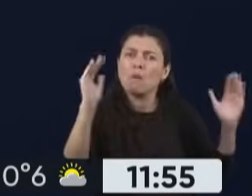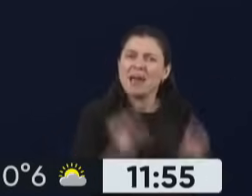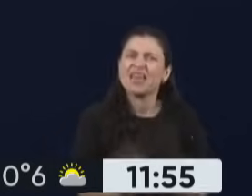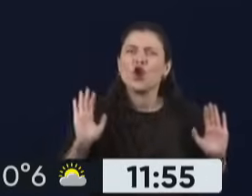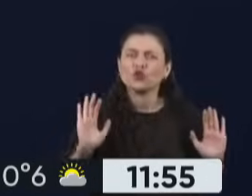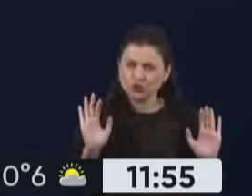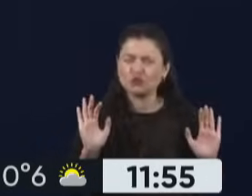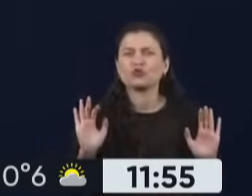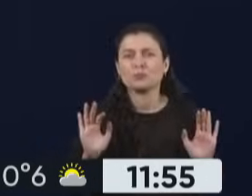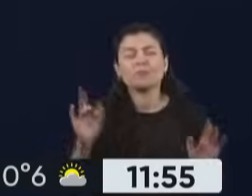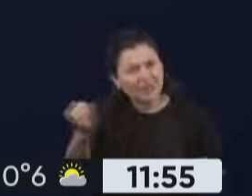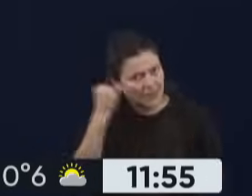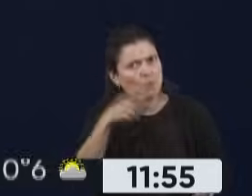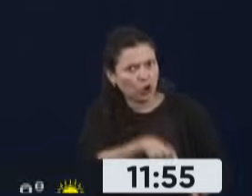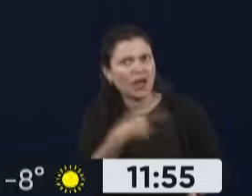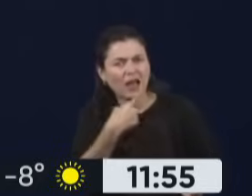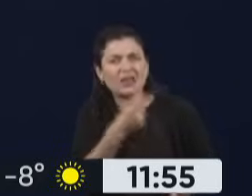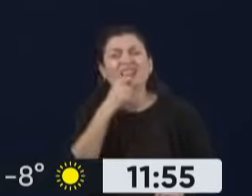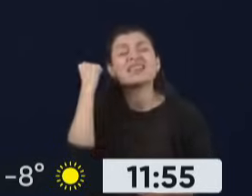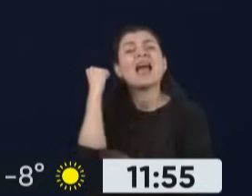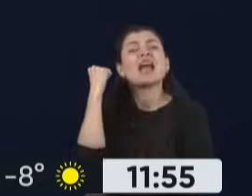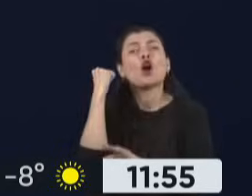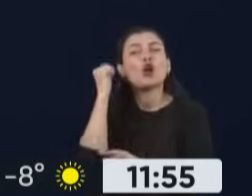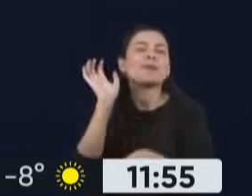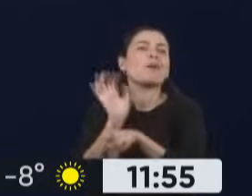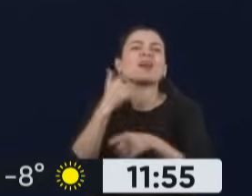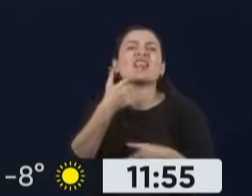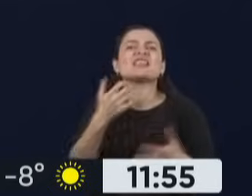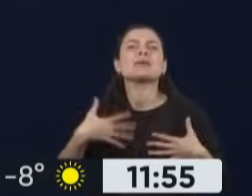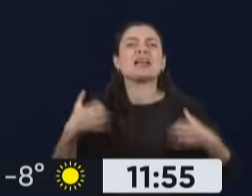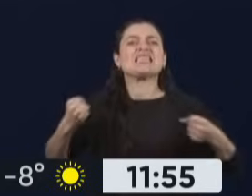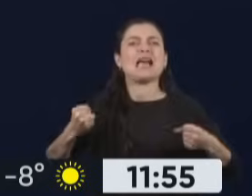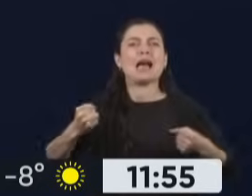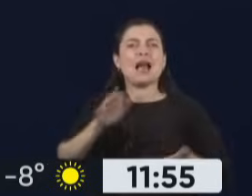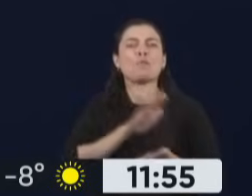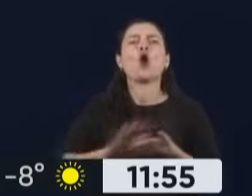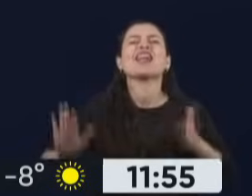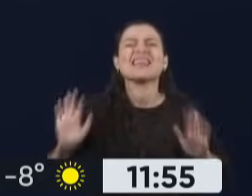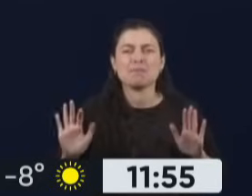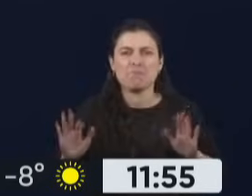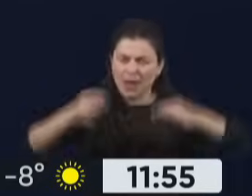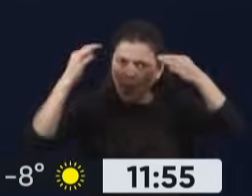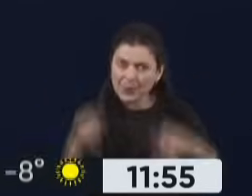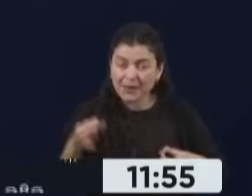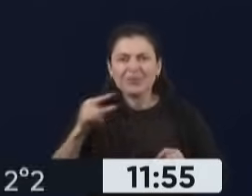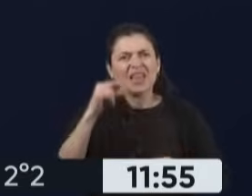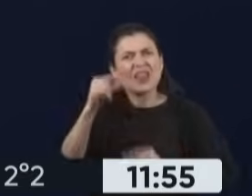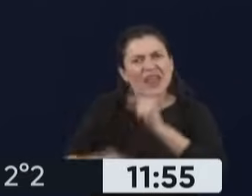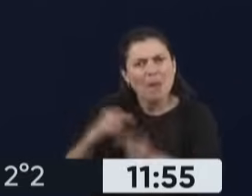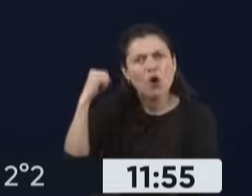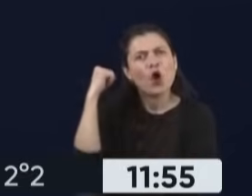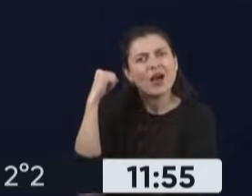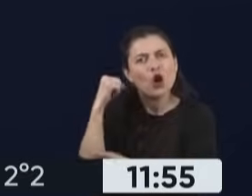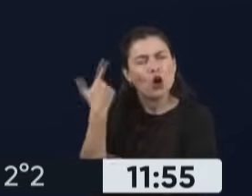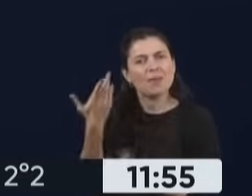estoy diciendo? Porque cuando vos tenés una economía ahora sana, esa economía empieza a demandar